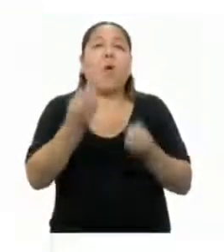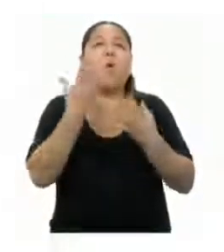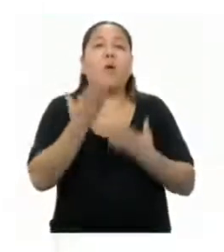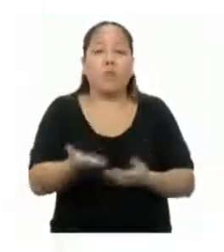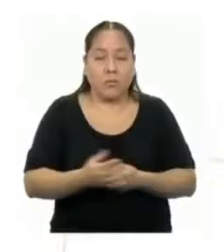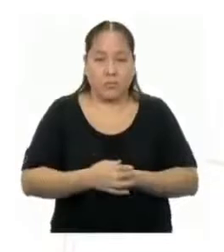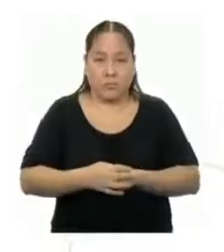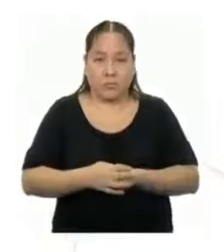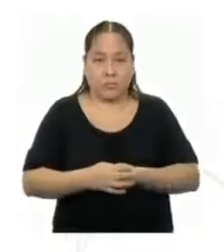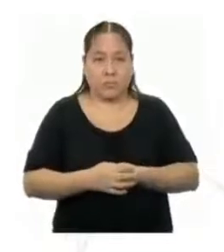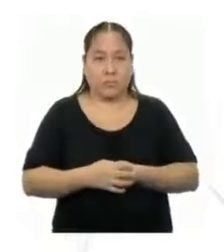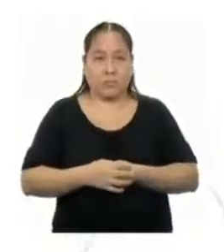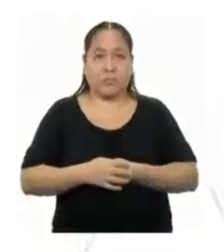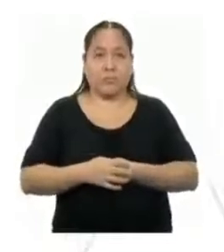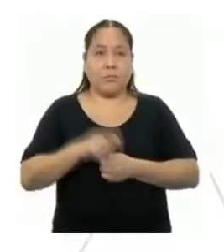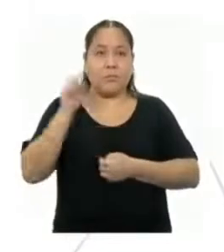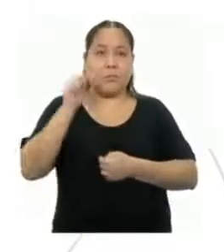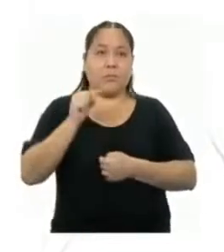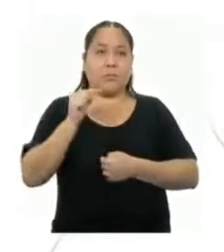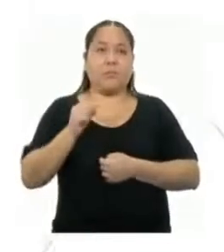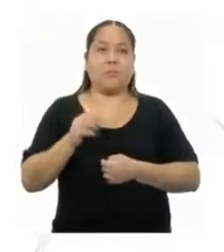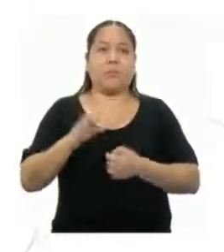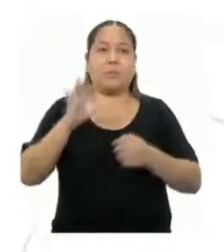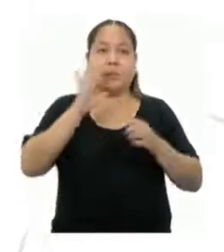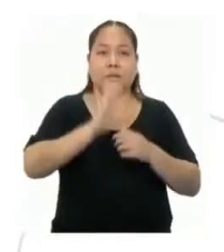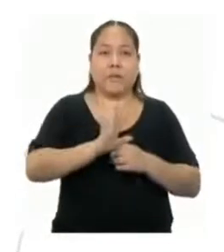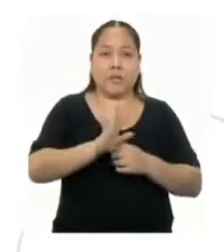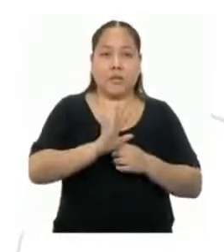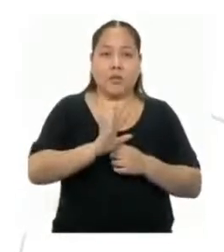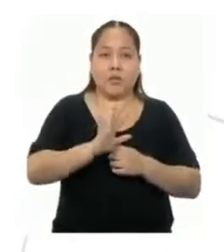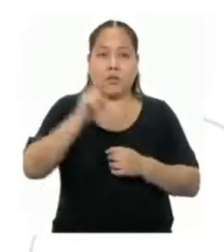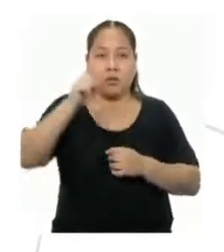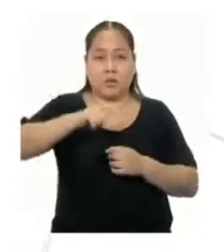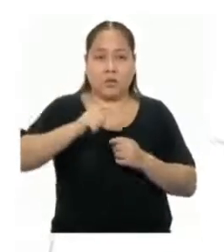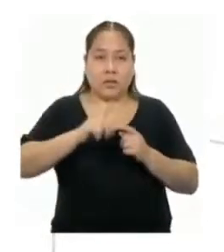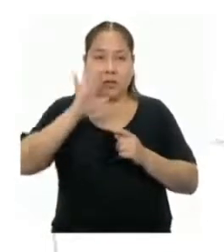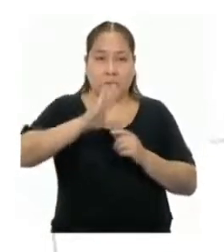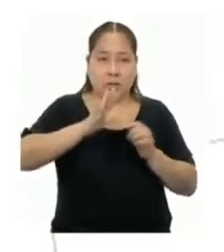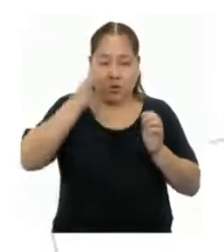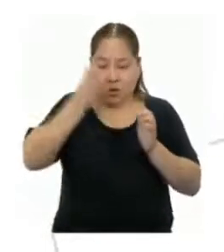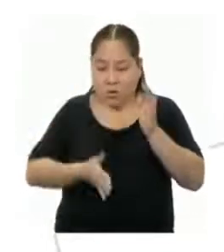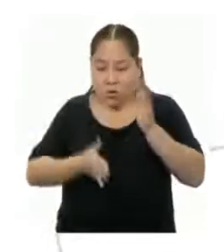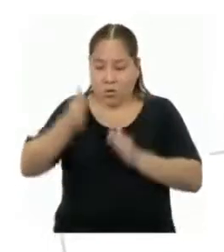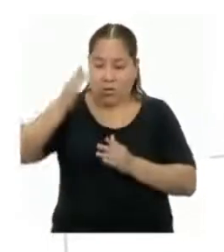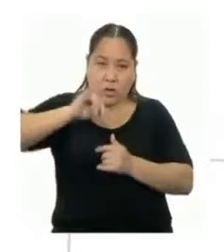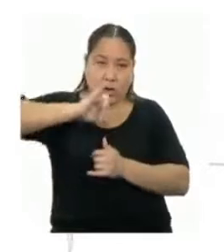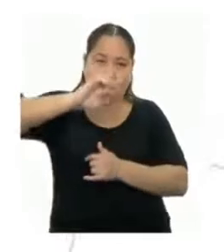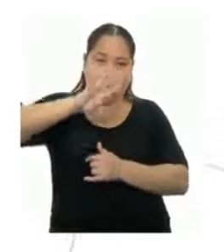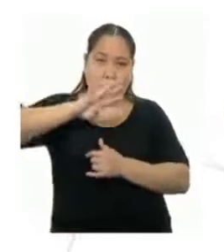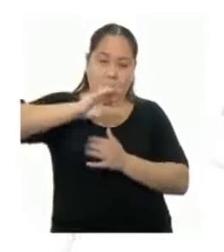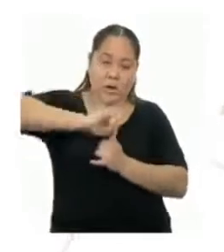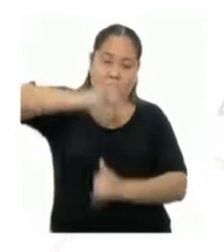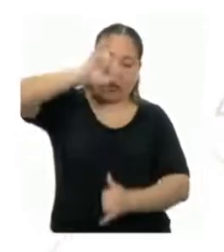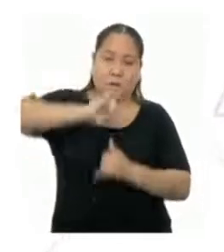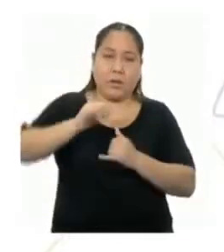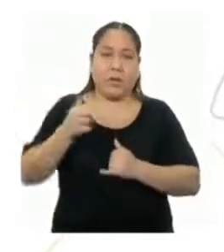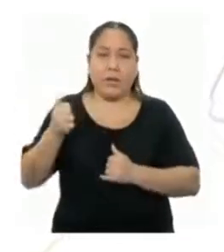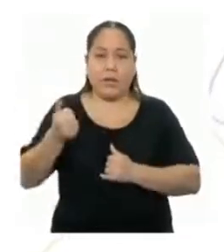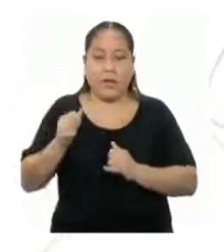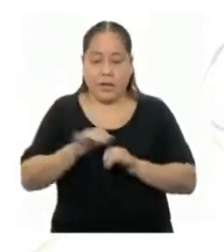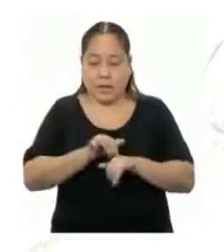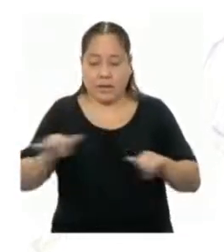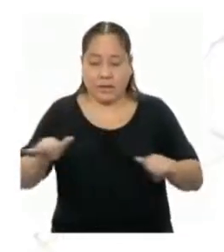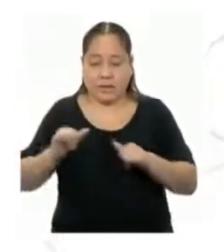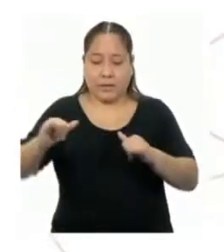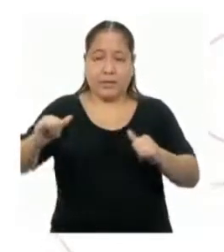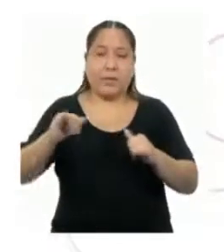sale? Como un pentágono tiene 5 lados, voy a necesitar 5 aristas laterales de 40 centímetros y 10 aristas básicas